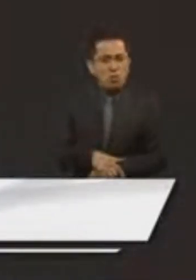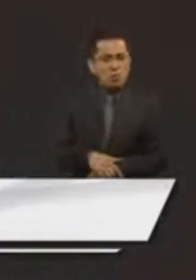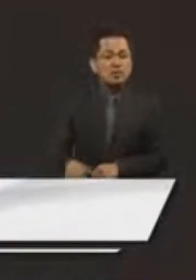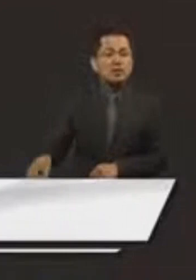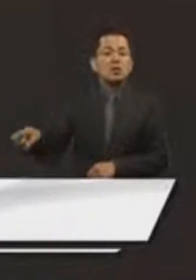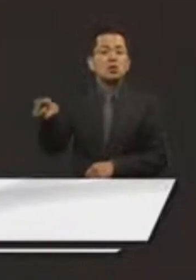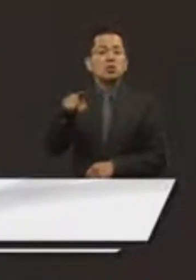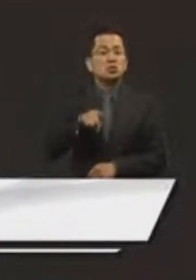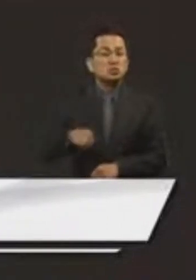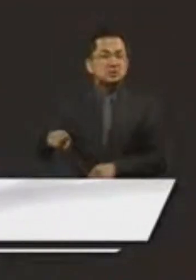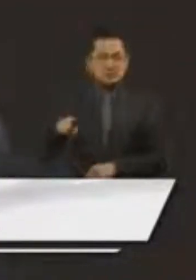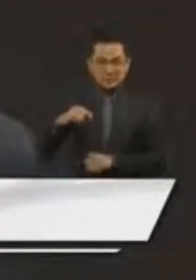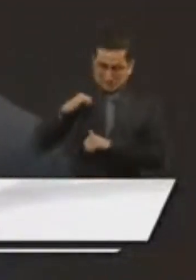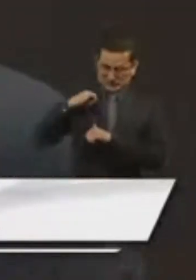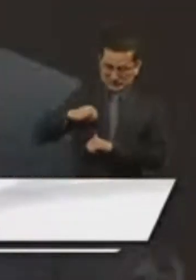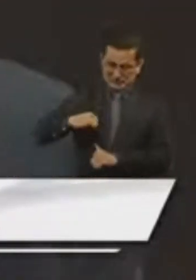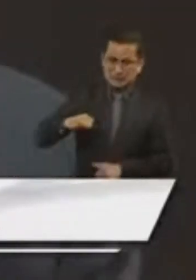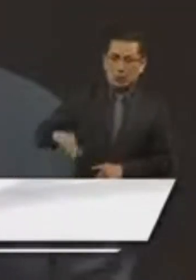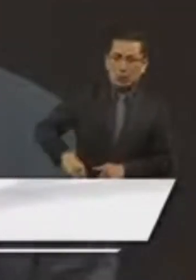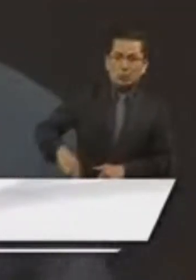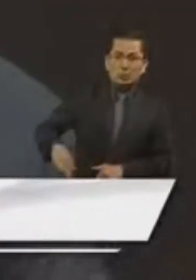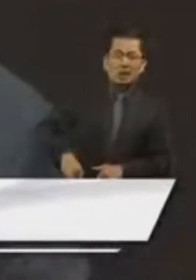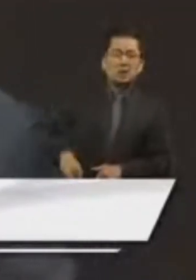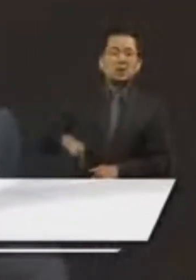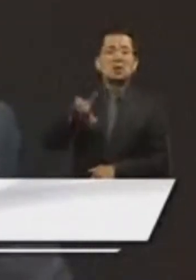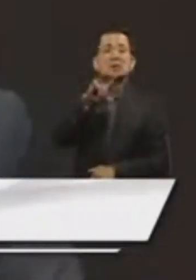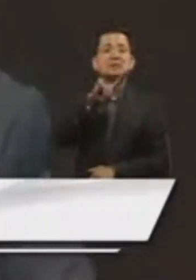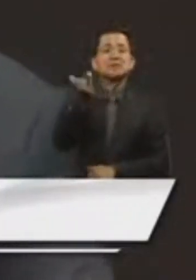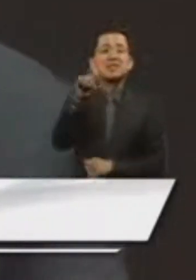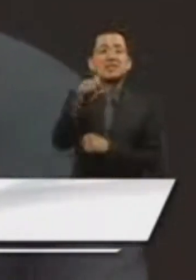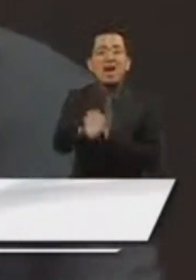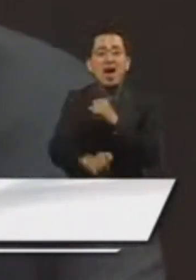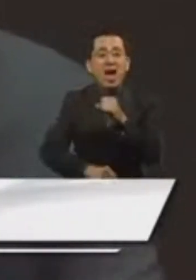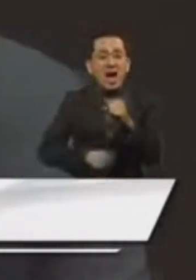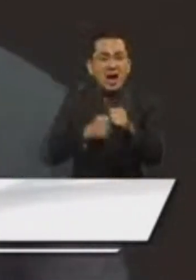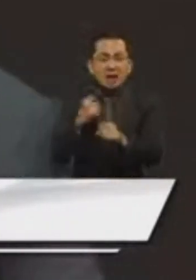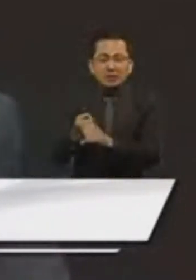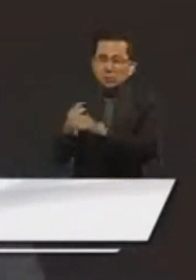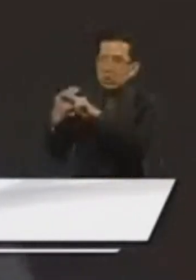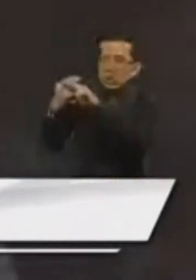años gobernando, nosotros llevamos 3.